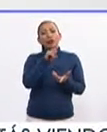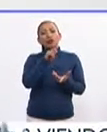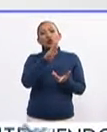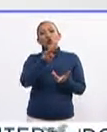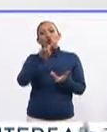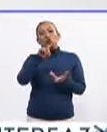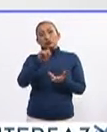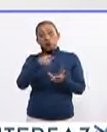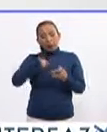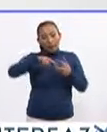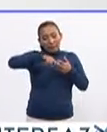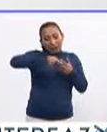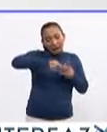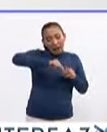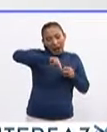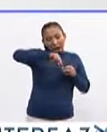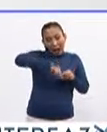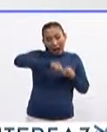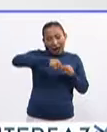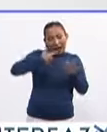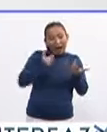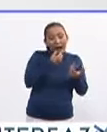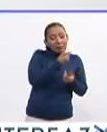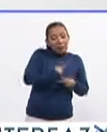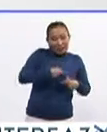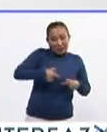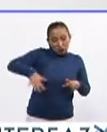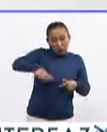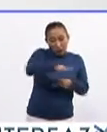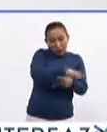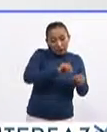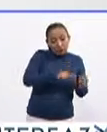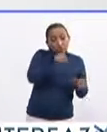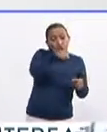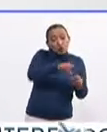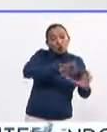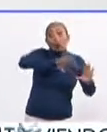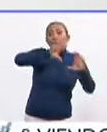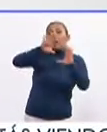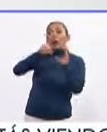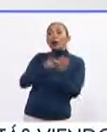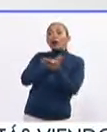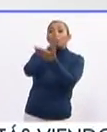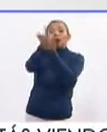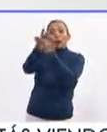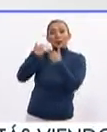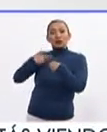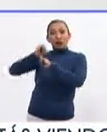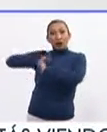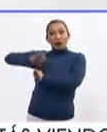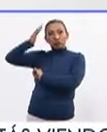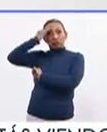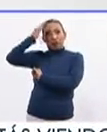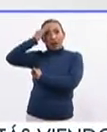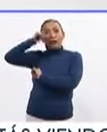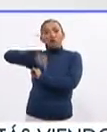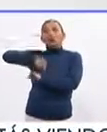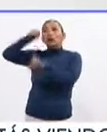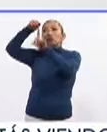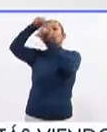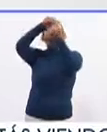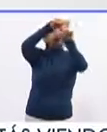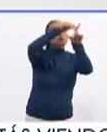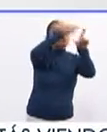de trabajar desde abajo hacia arriba, decirles a las autoridades, a las personas